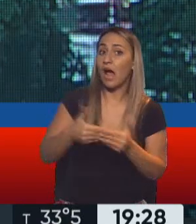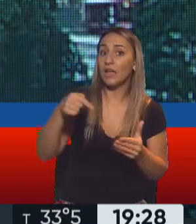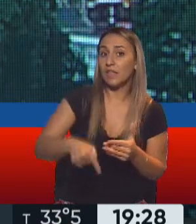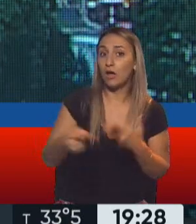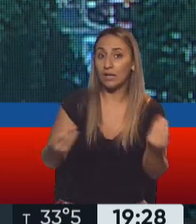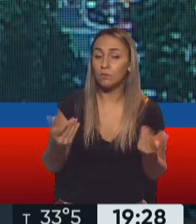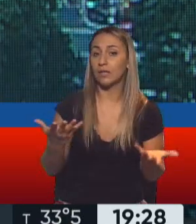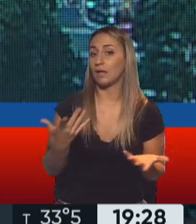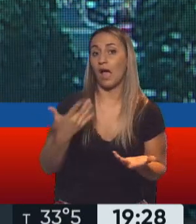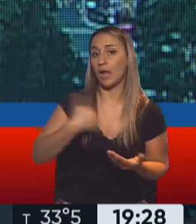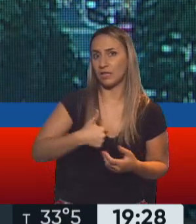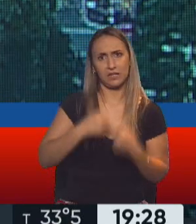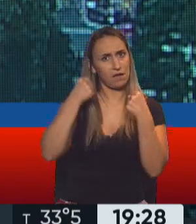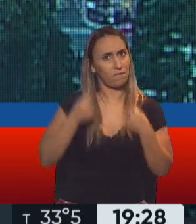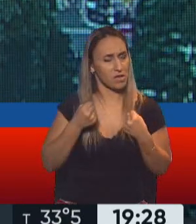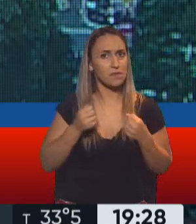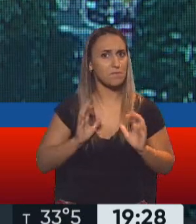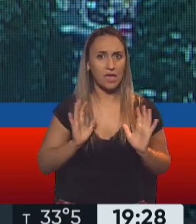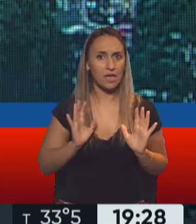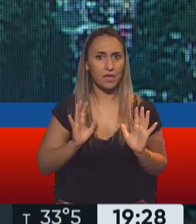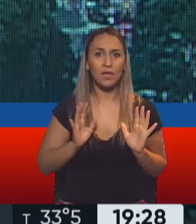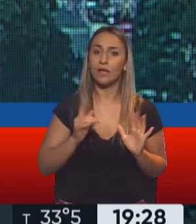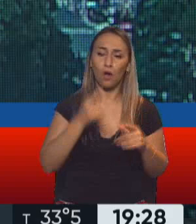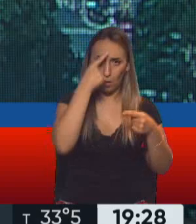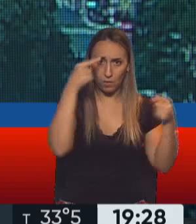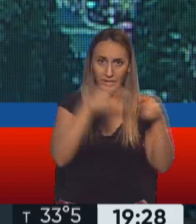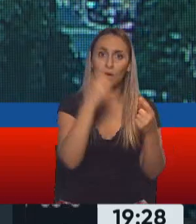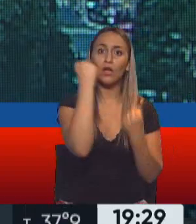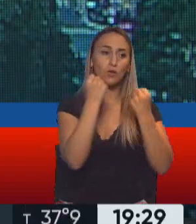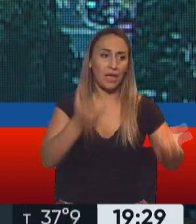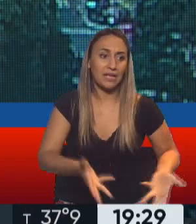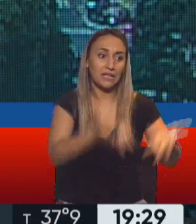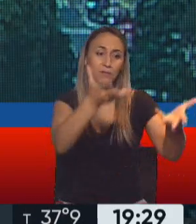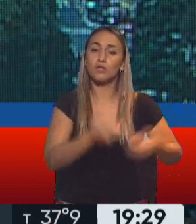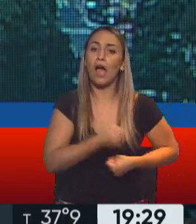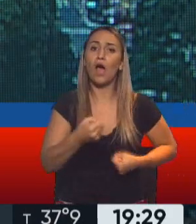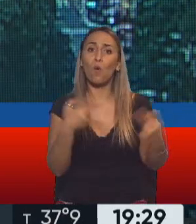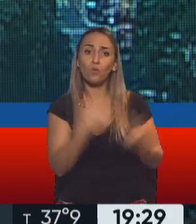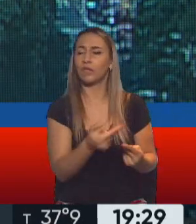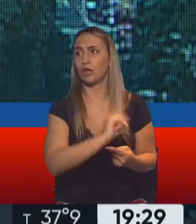posición de Argentina es sólida con esta idea de crecimiento, no ajuste, hasta ahora no ha habido